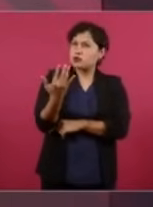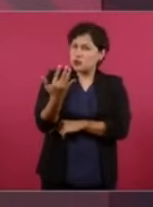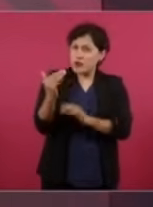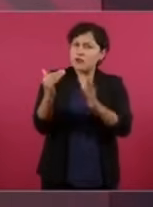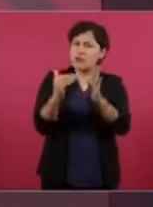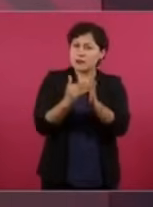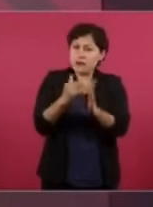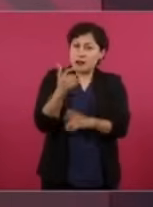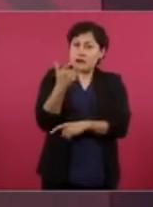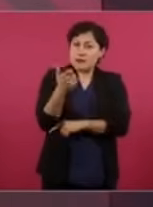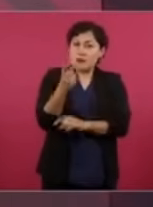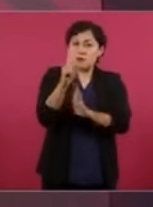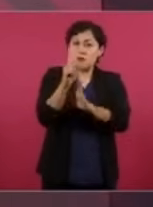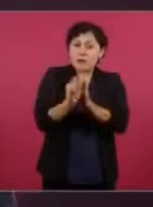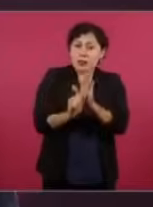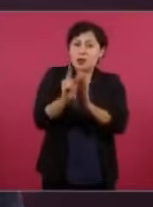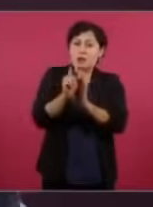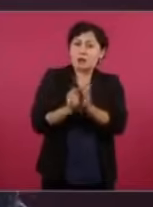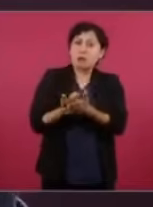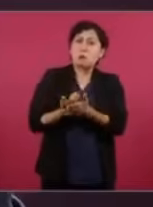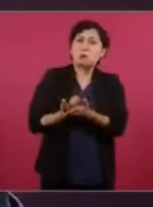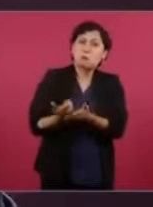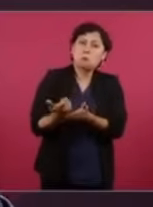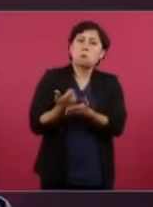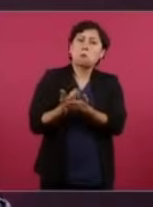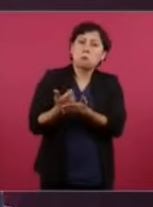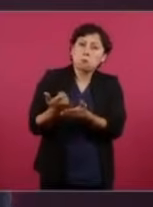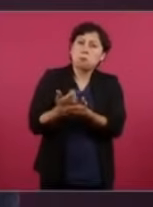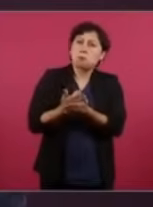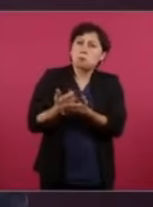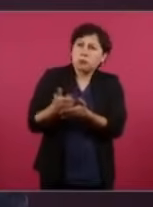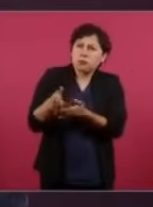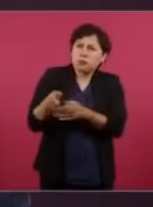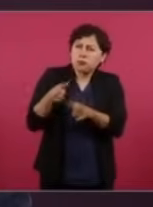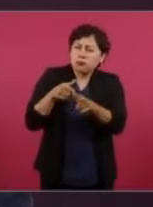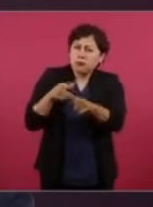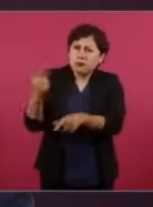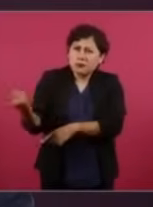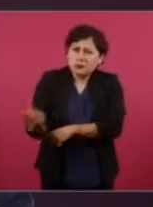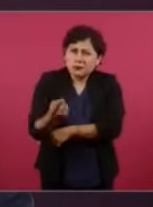250,000 pesos mensuales. Pero no solo eso,